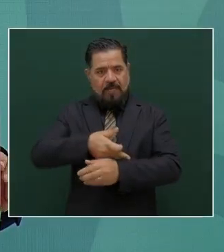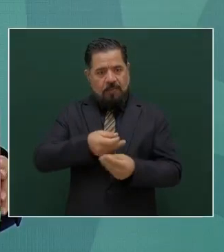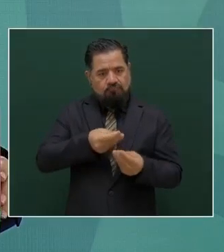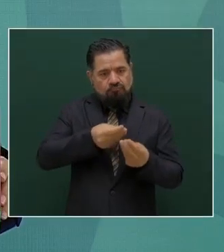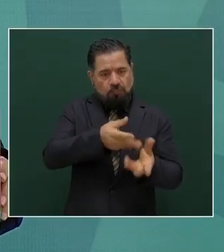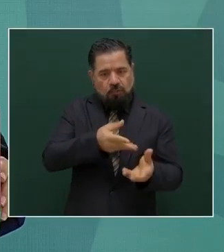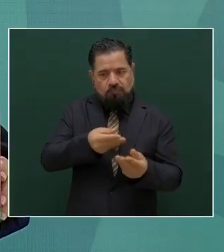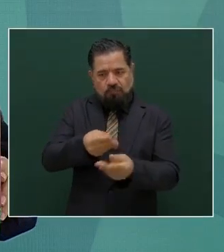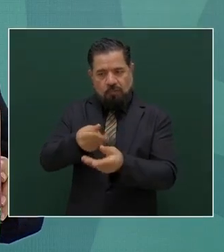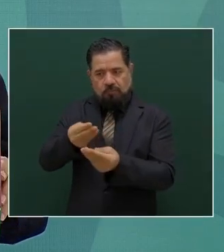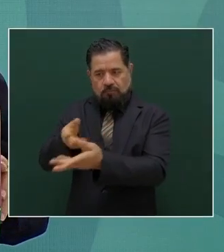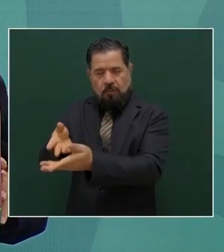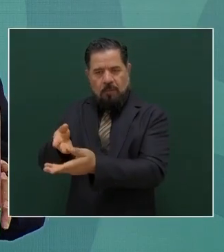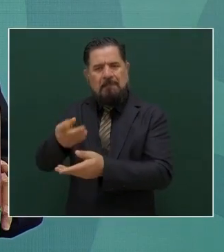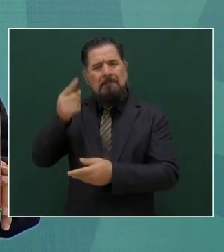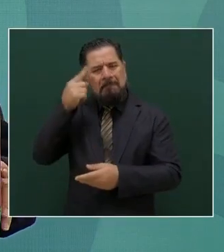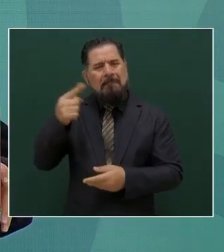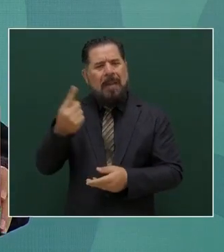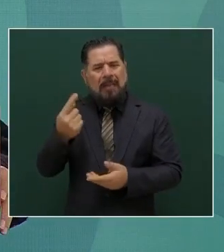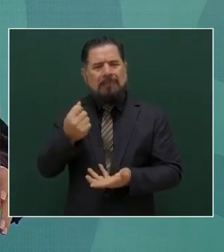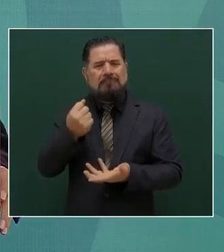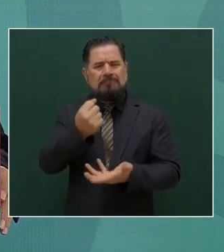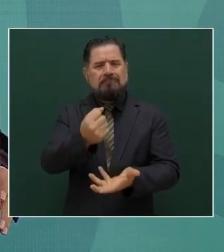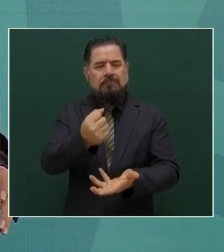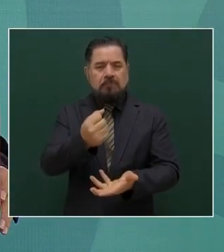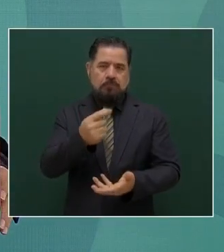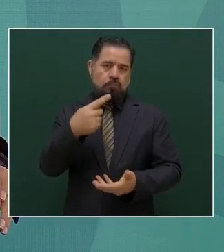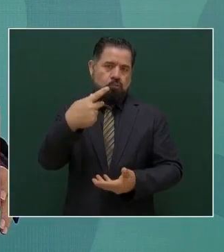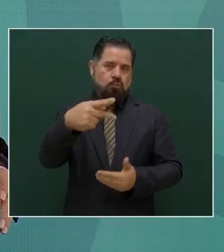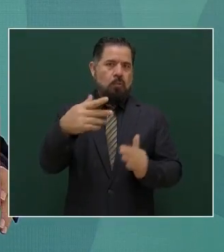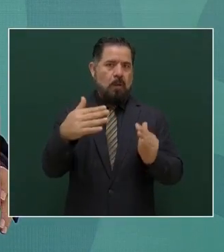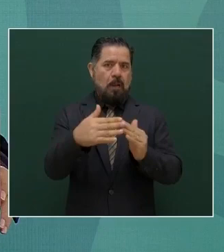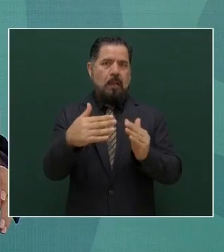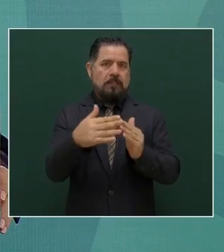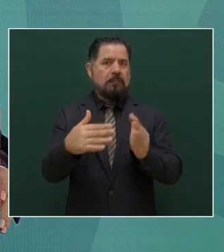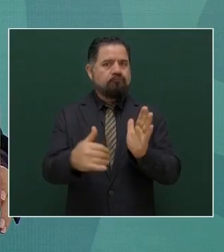reconstruir, construir, para levantar sus casas.